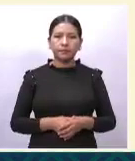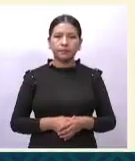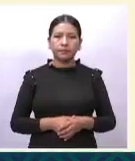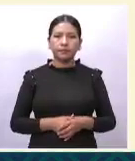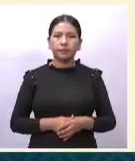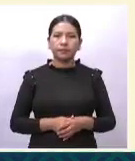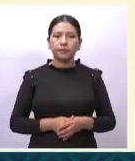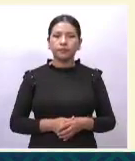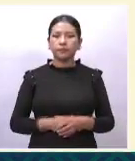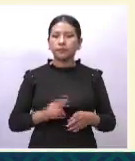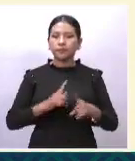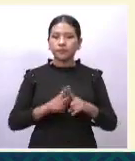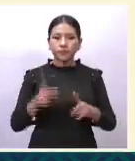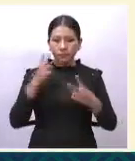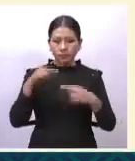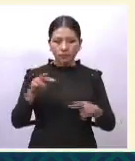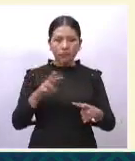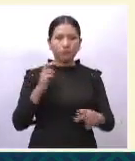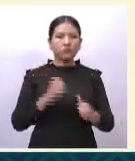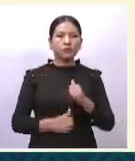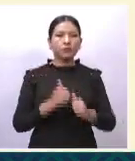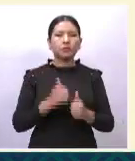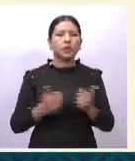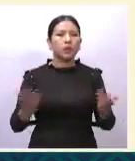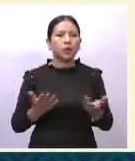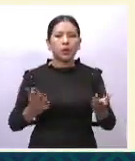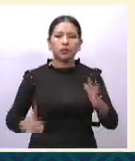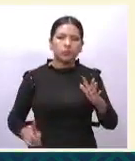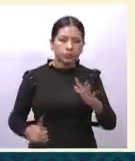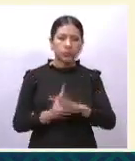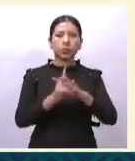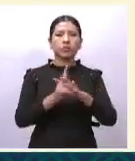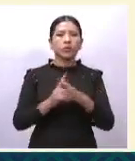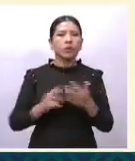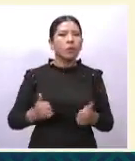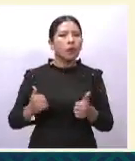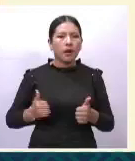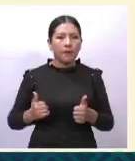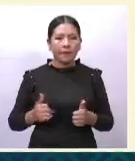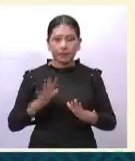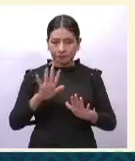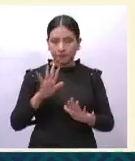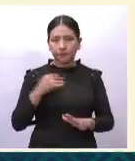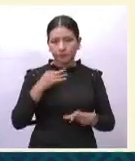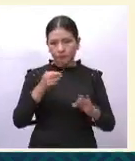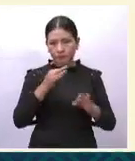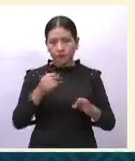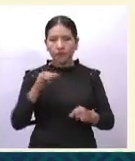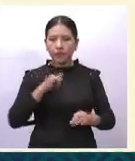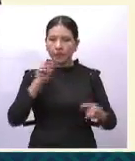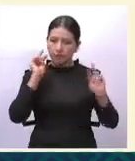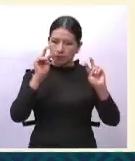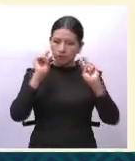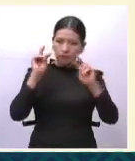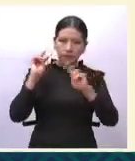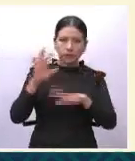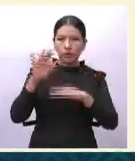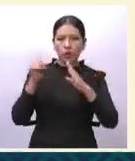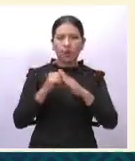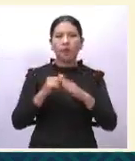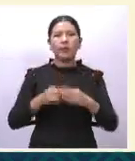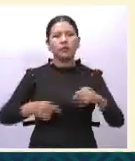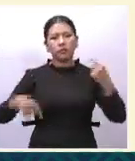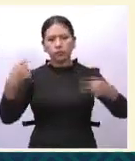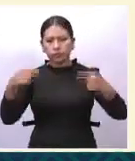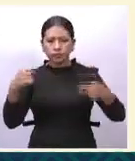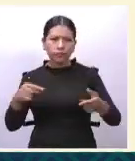¿Dónde empieza todo esto? Porque hay que ir al génesis de esto. Yo estaba viendo, siguiendo por los medios de comunicación, el debate que se